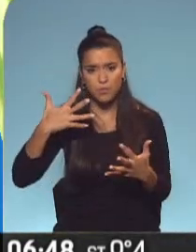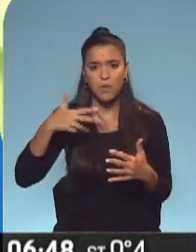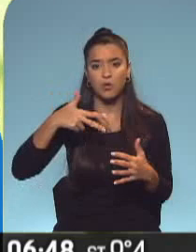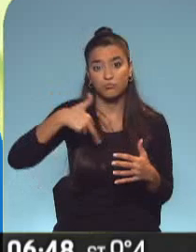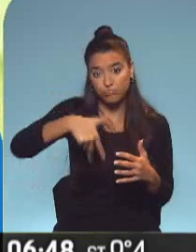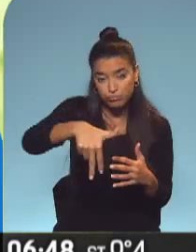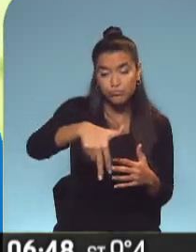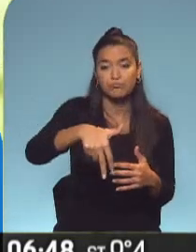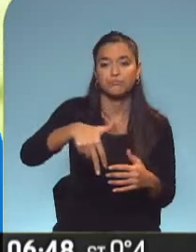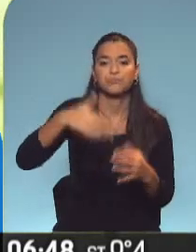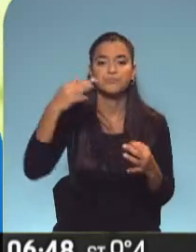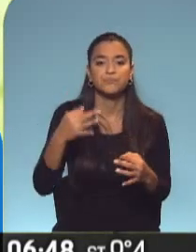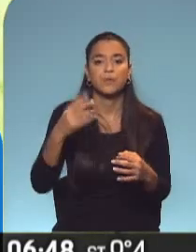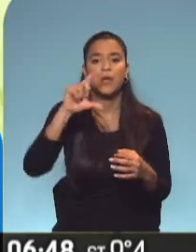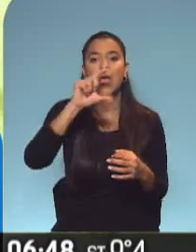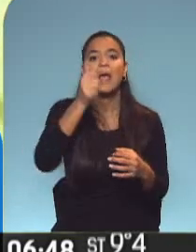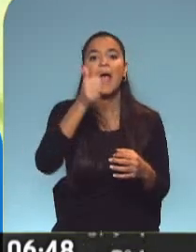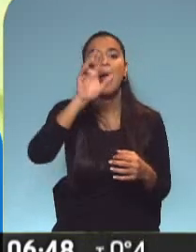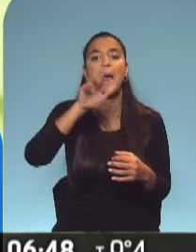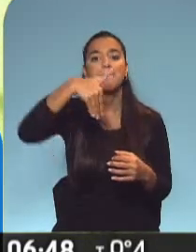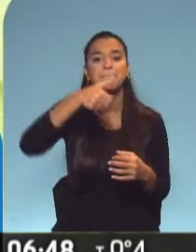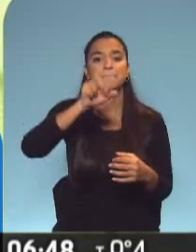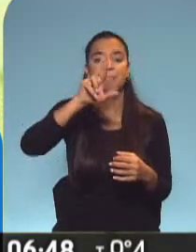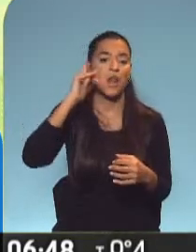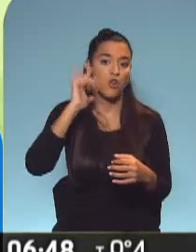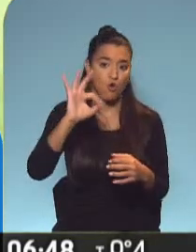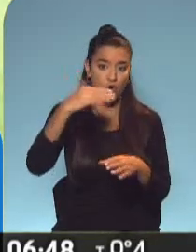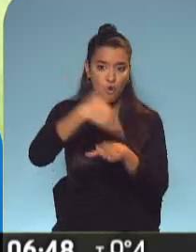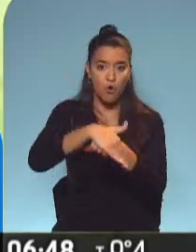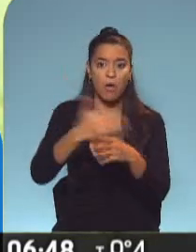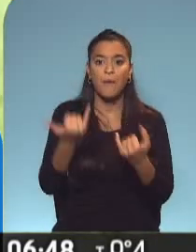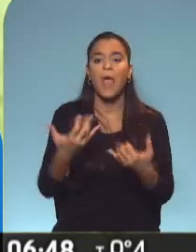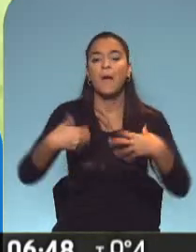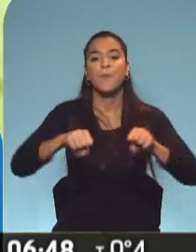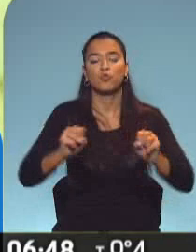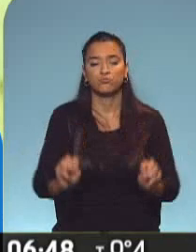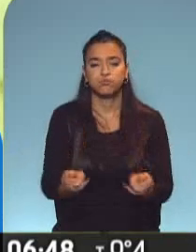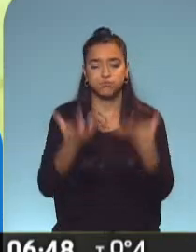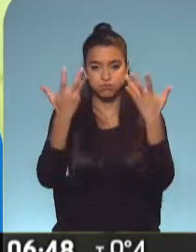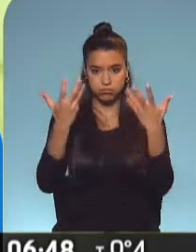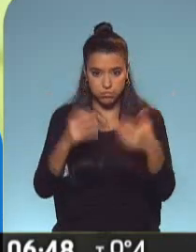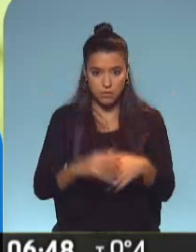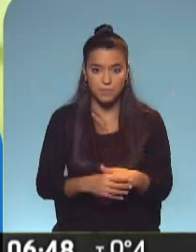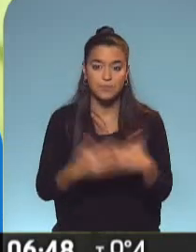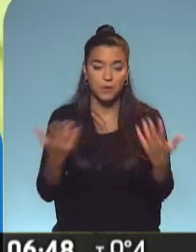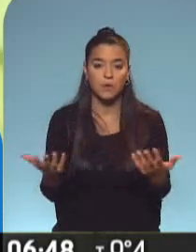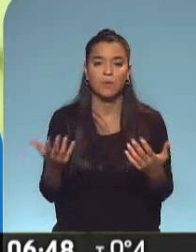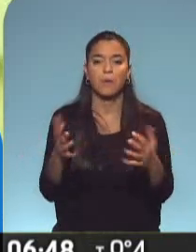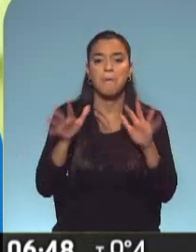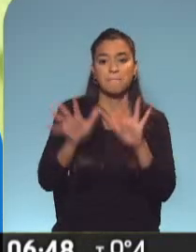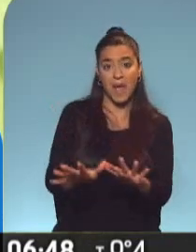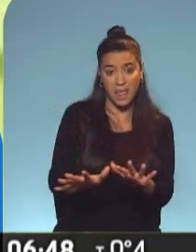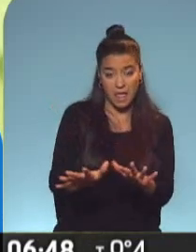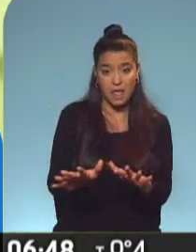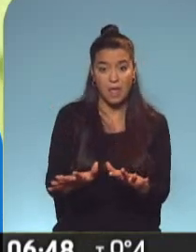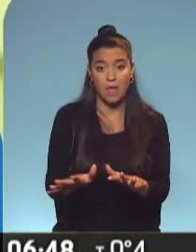6:15, 6 y pico. Pasé por Camargo y había una moto en llama. Y bueno, paré un cachito